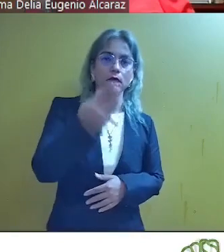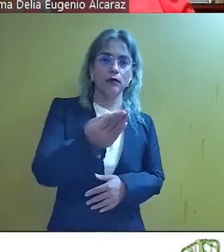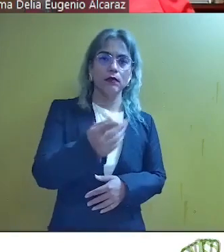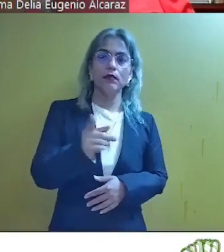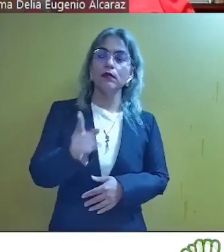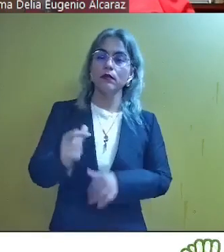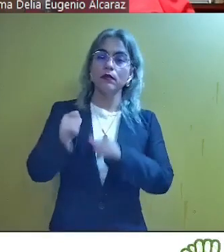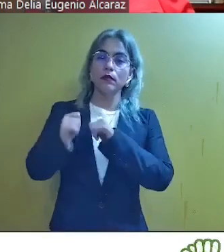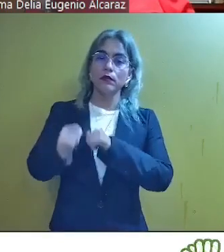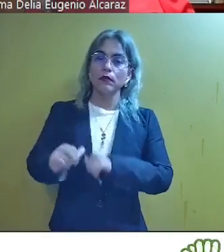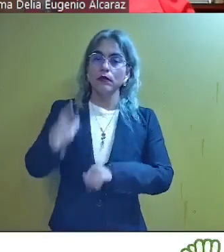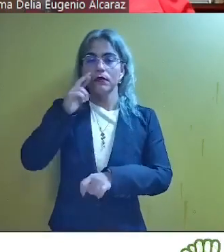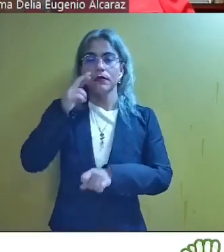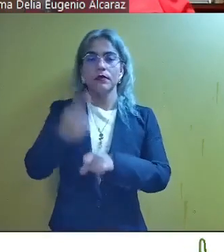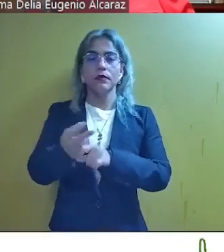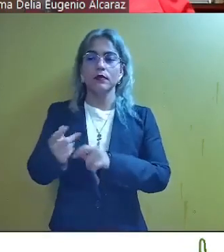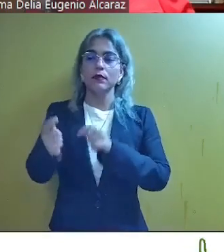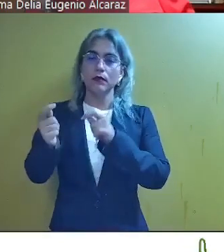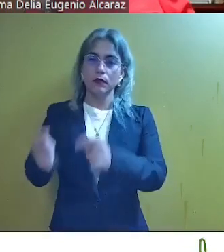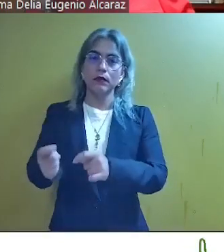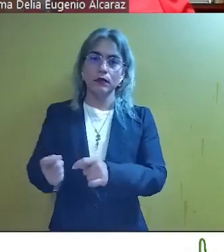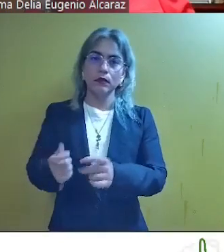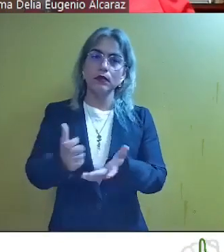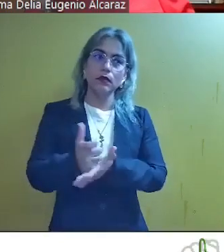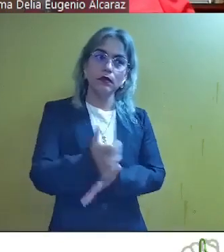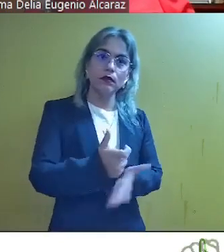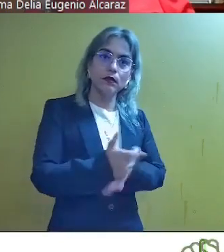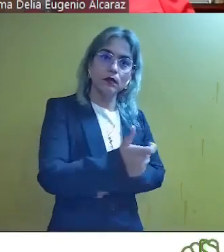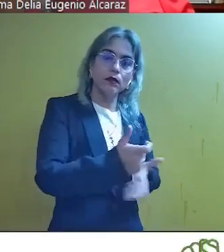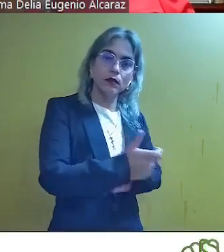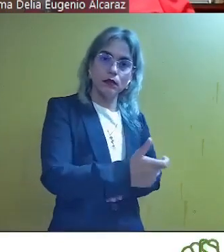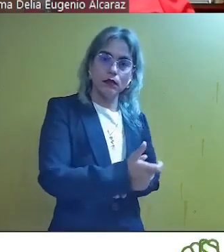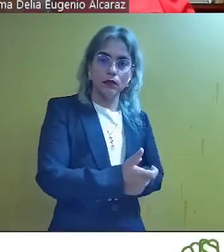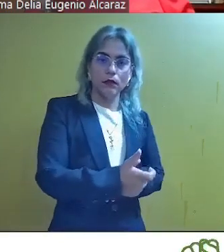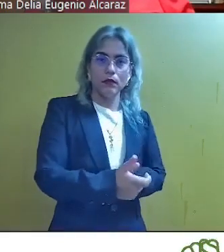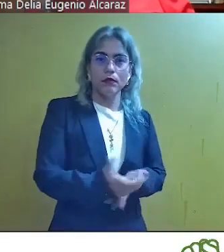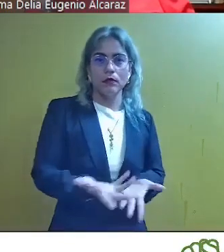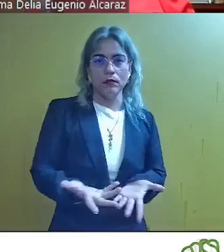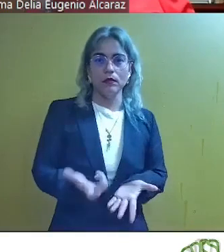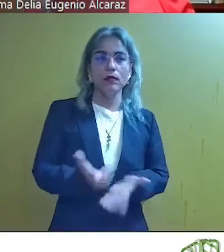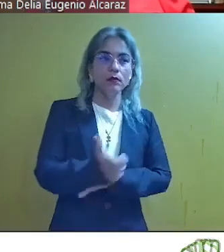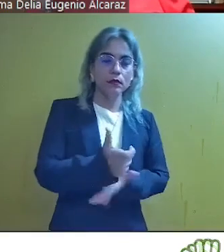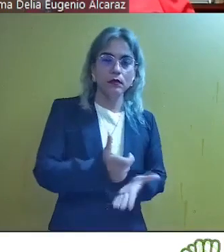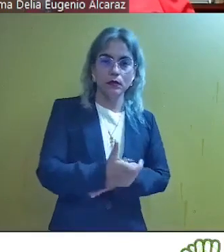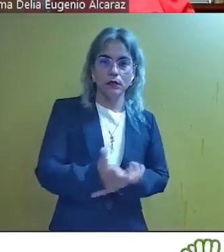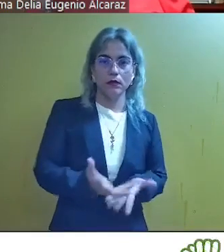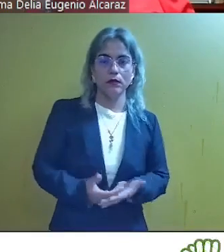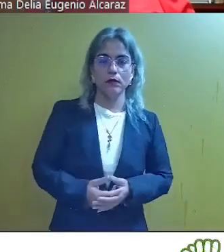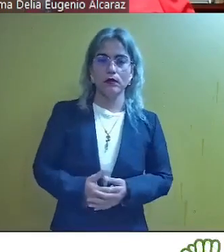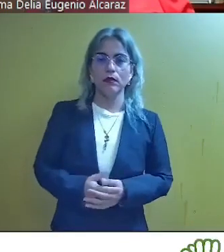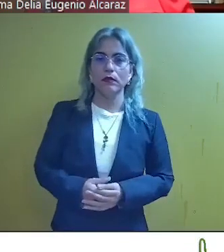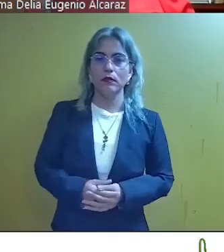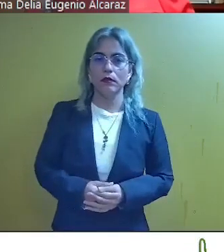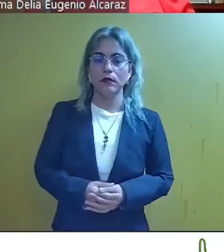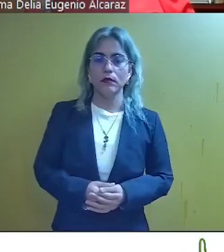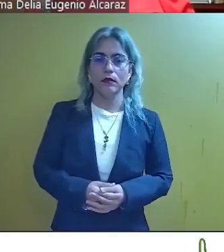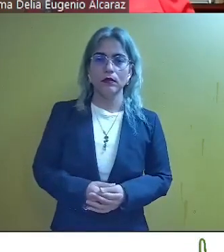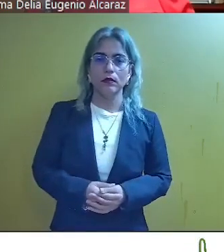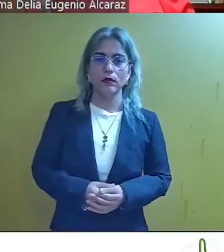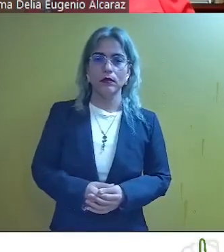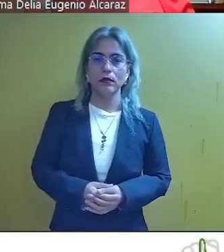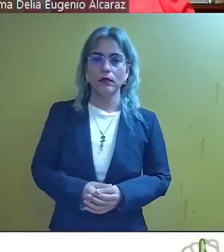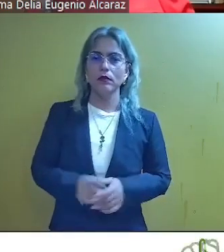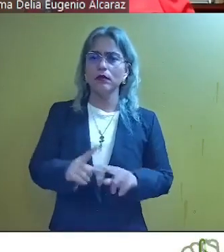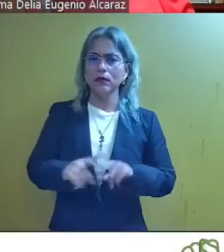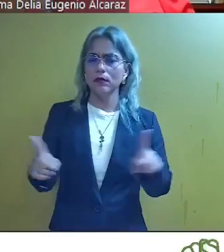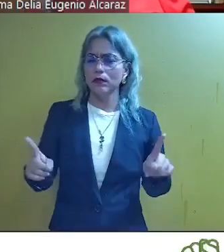autoridad responsable del pago precisamente de la condena. ¿Cuál es la diferencia? Bueno, la